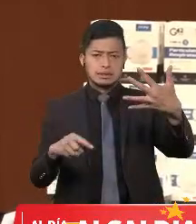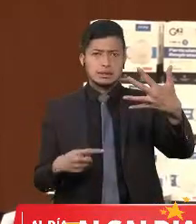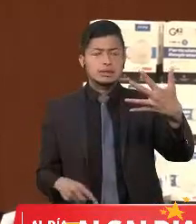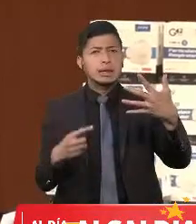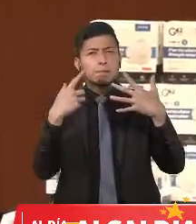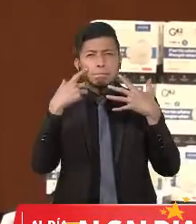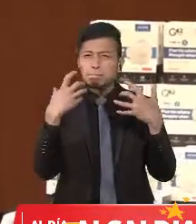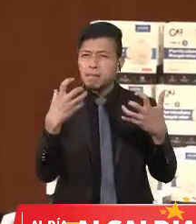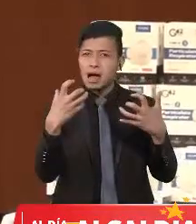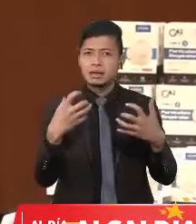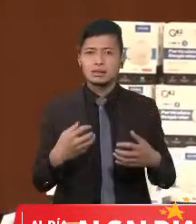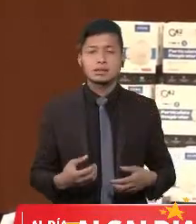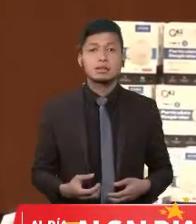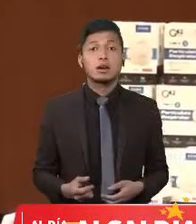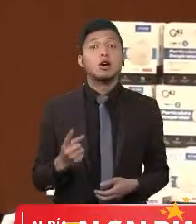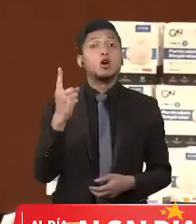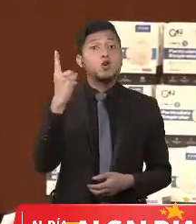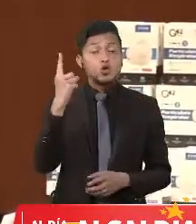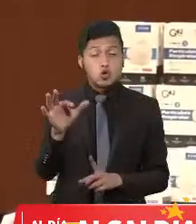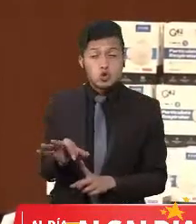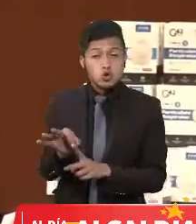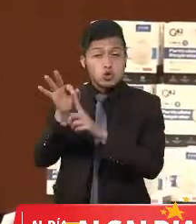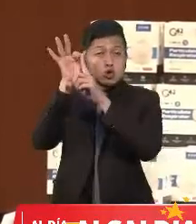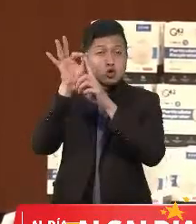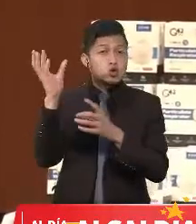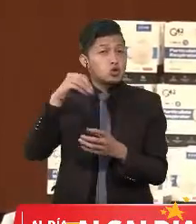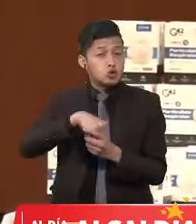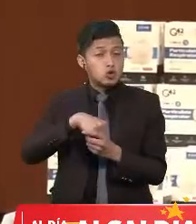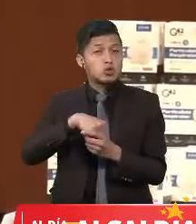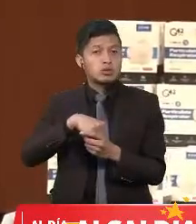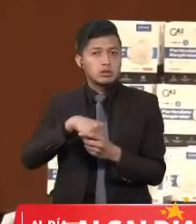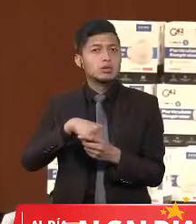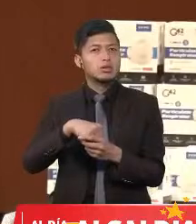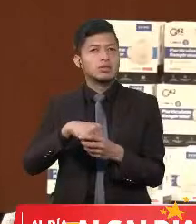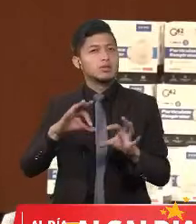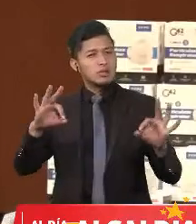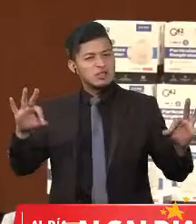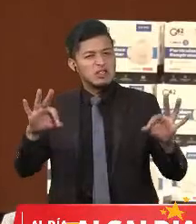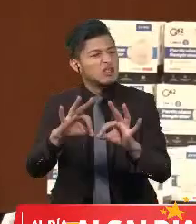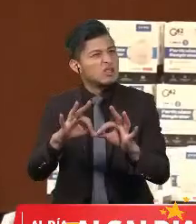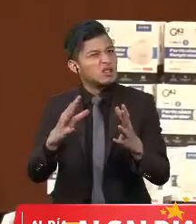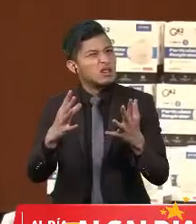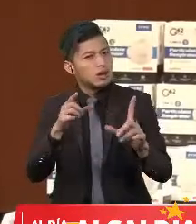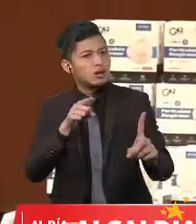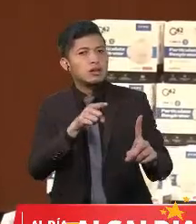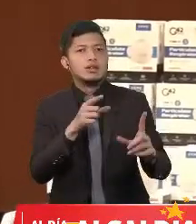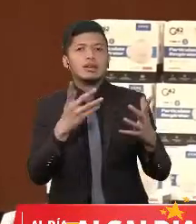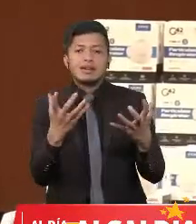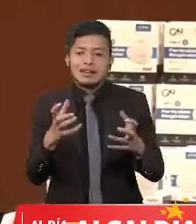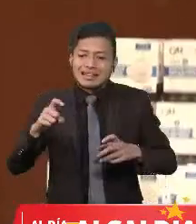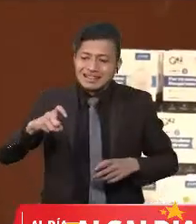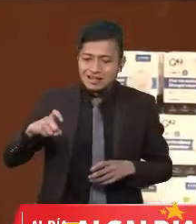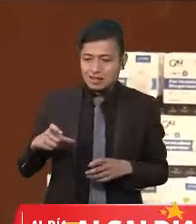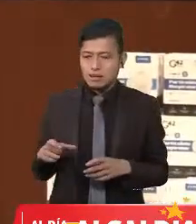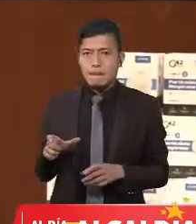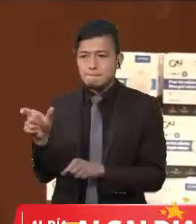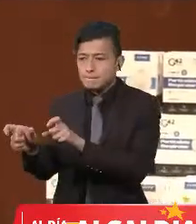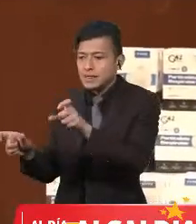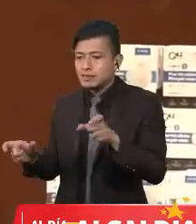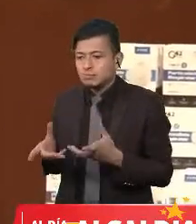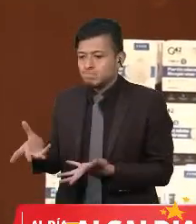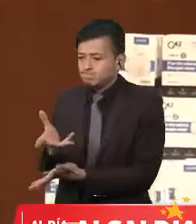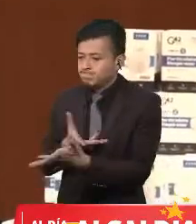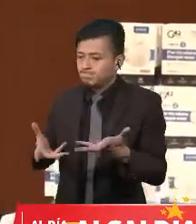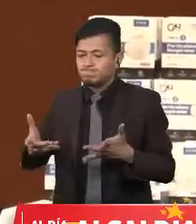pero sin duda uno de esos aspectos es enfatizar la necesidad de tener acción colectiva,